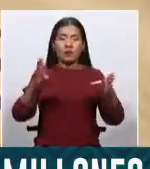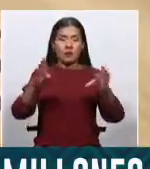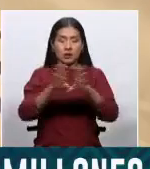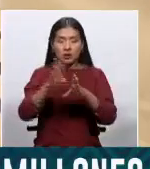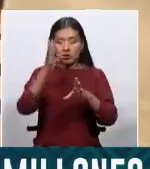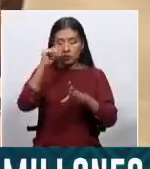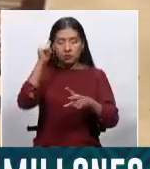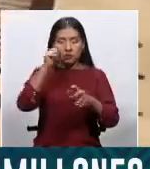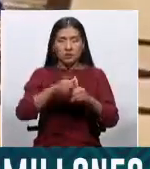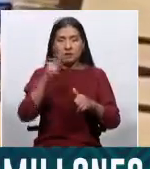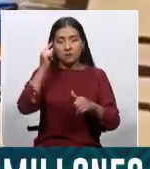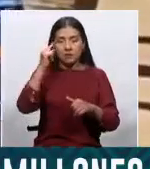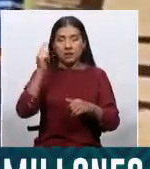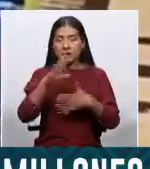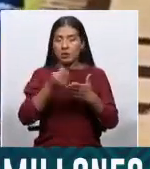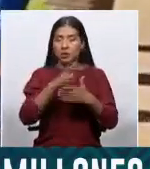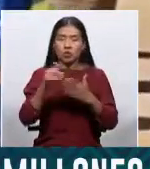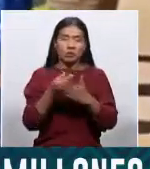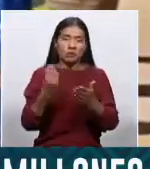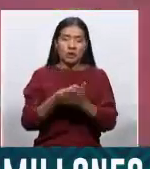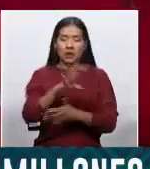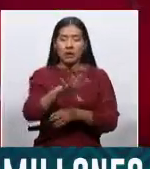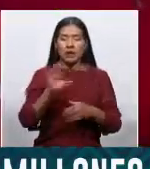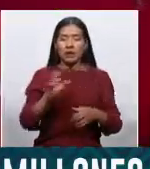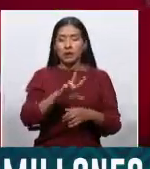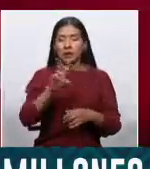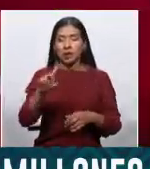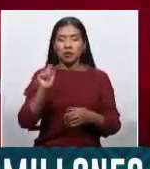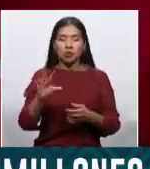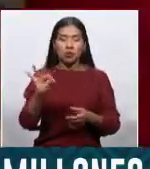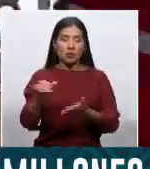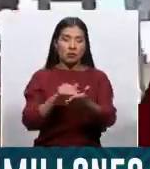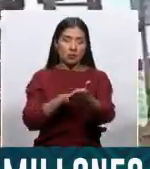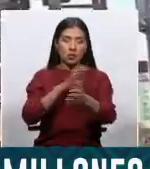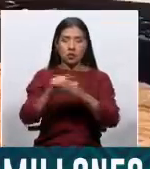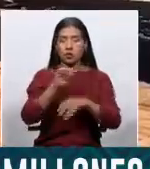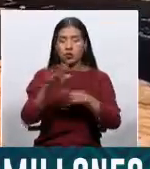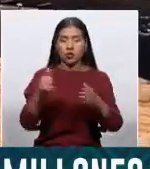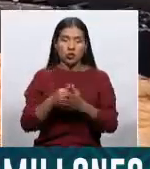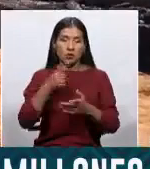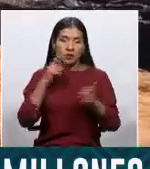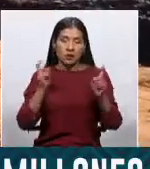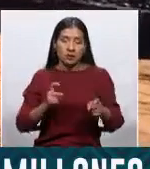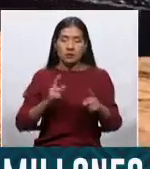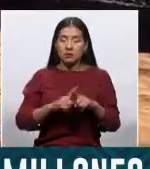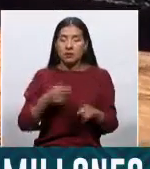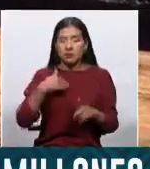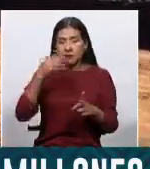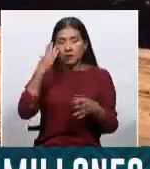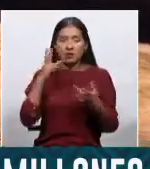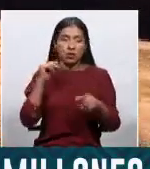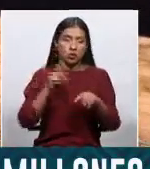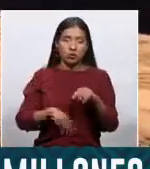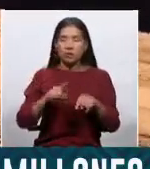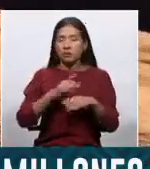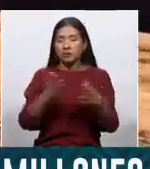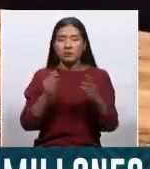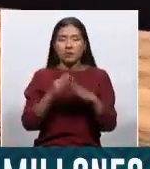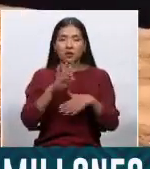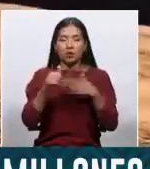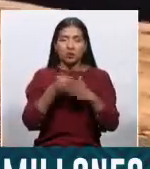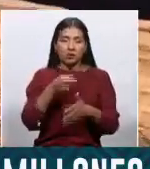de ejecución presupuestaria de 532,9 millones de dólares en 81 nuevos proyectos carreteros y 109